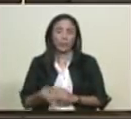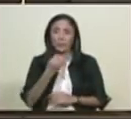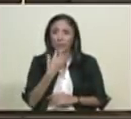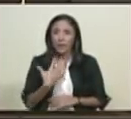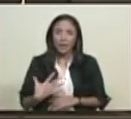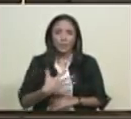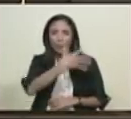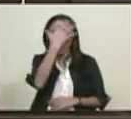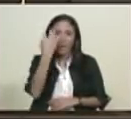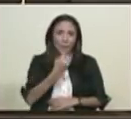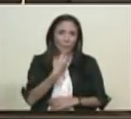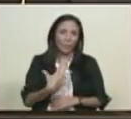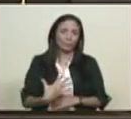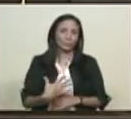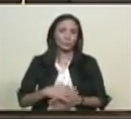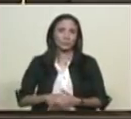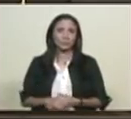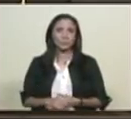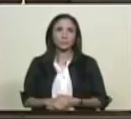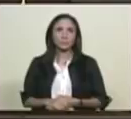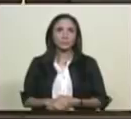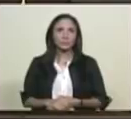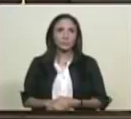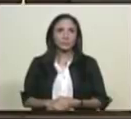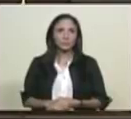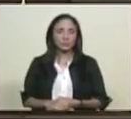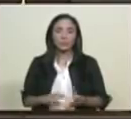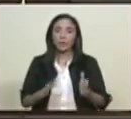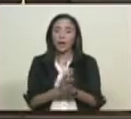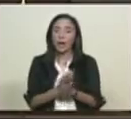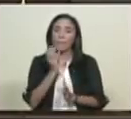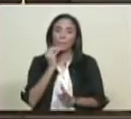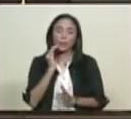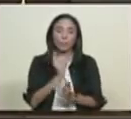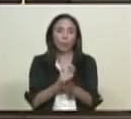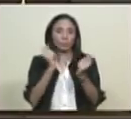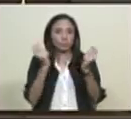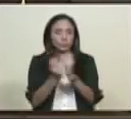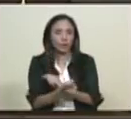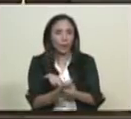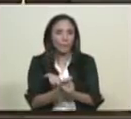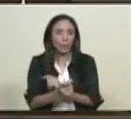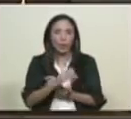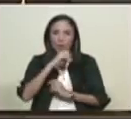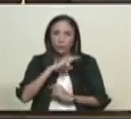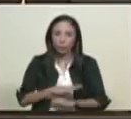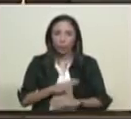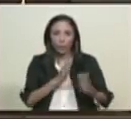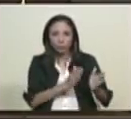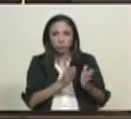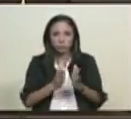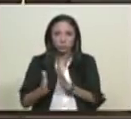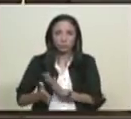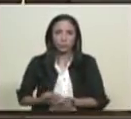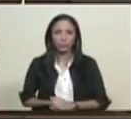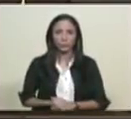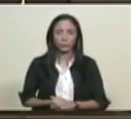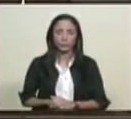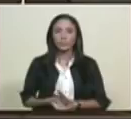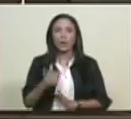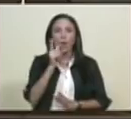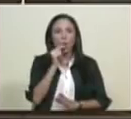hermosamente noble. Y mientras pasa el tiempo, como bien lo describí en el proceso